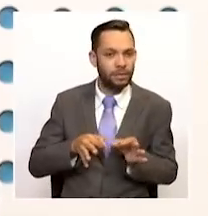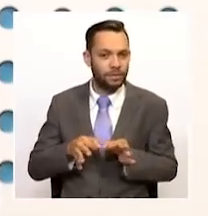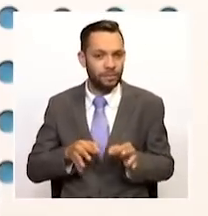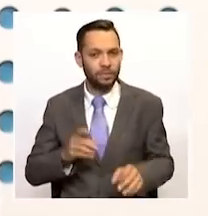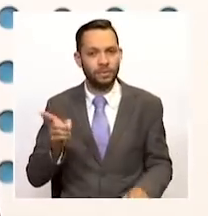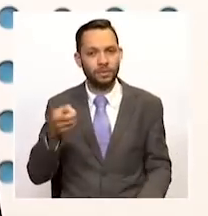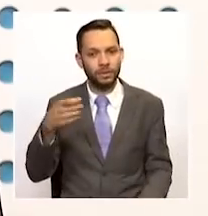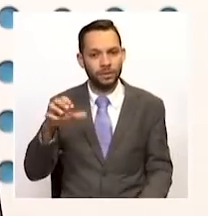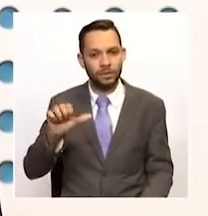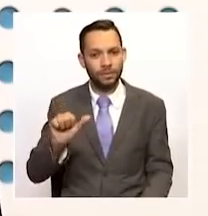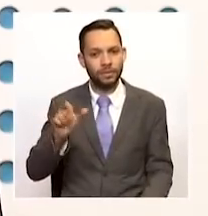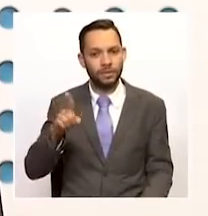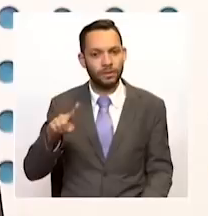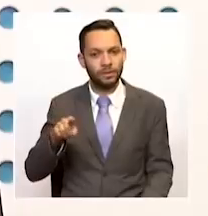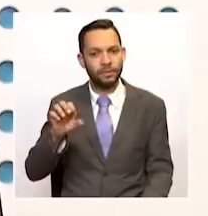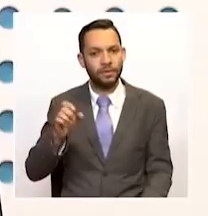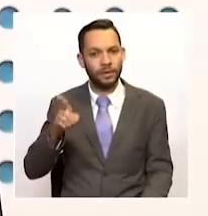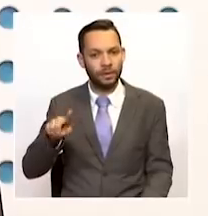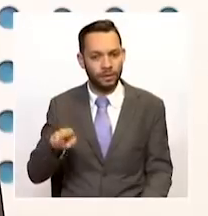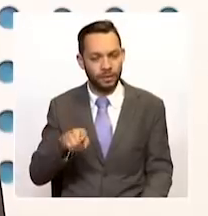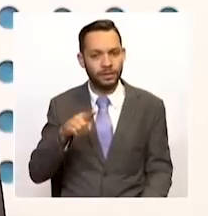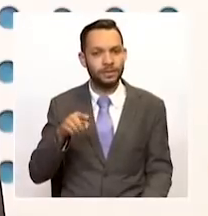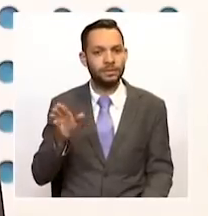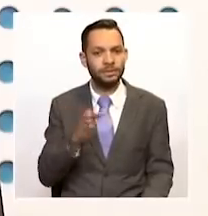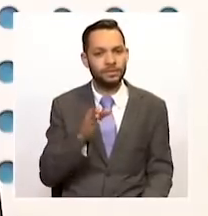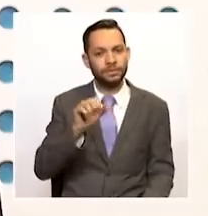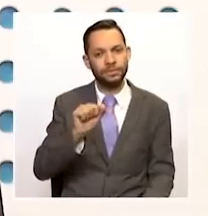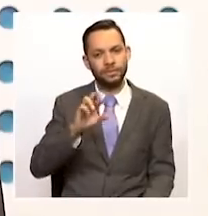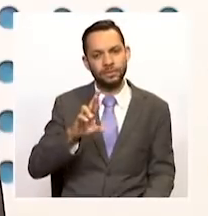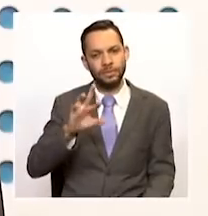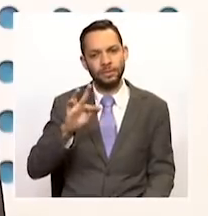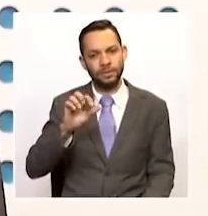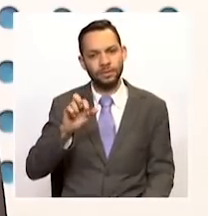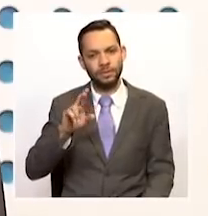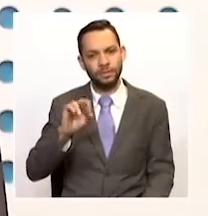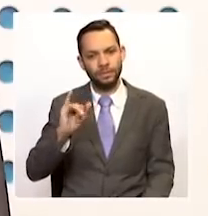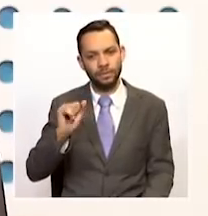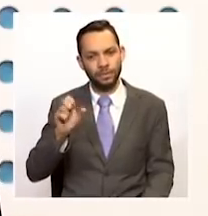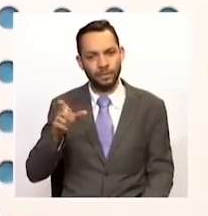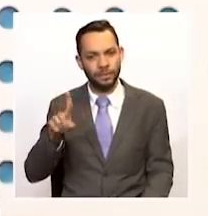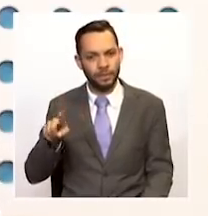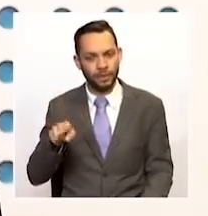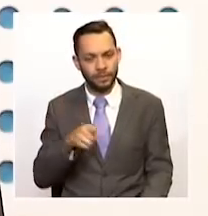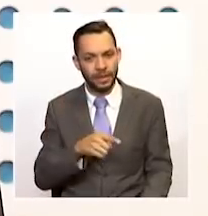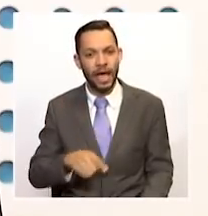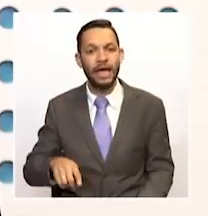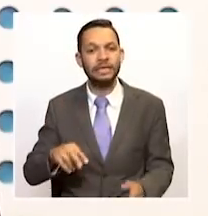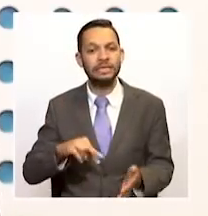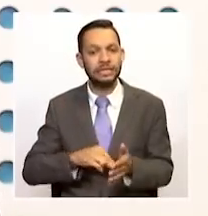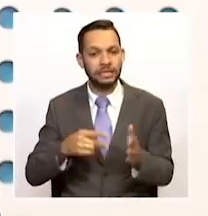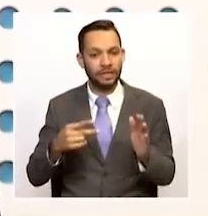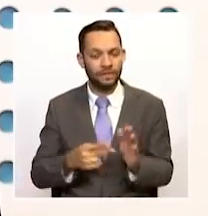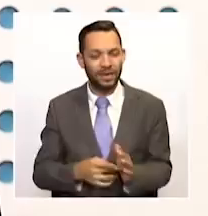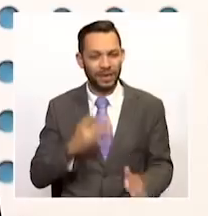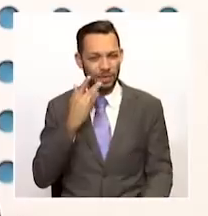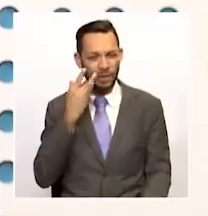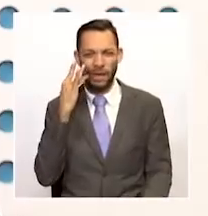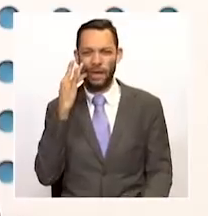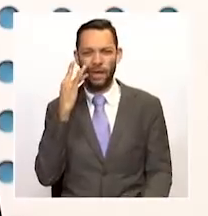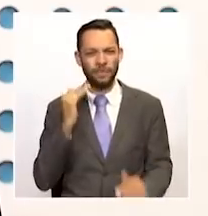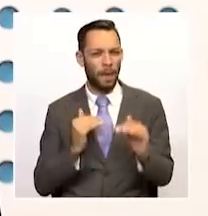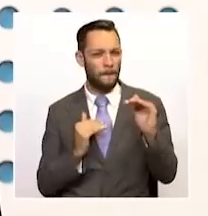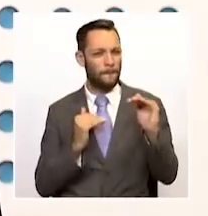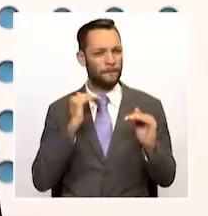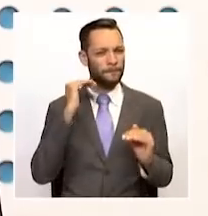gases arteriales en ese en ese examen se va a reportar el ph o sea el grado de acidez en que encontramos la